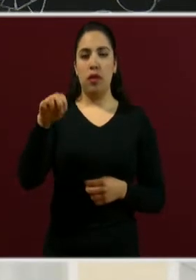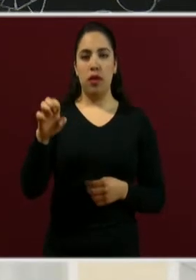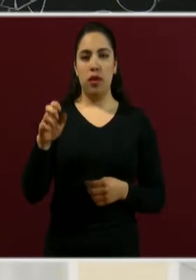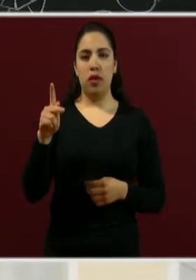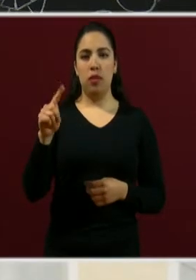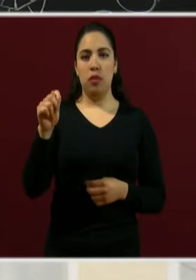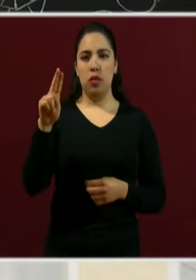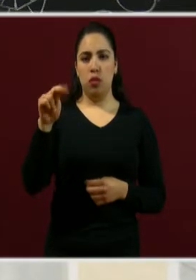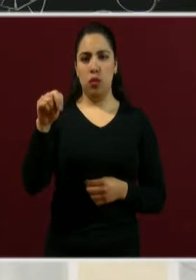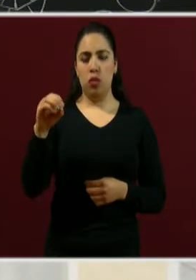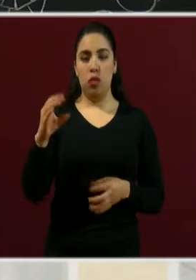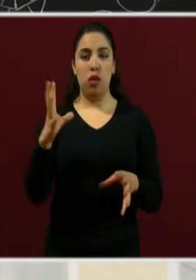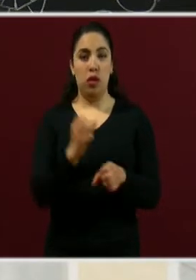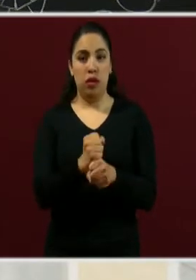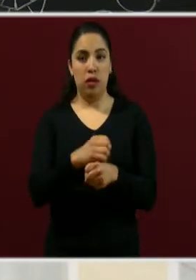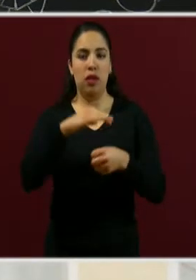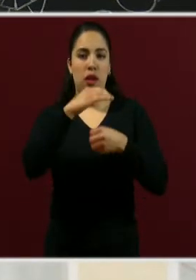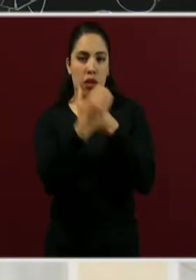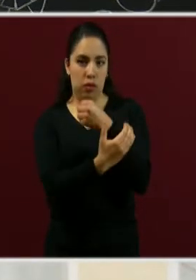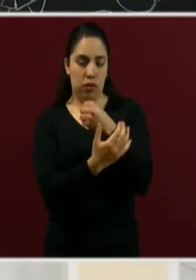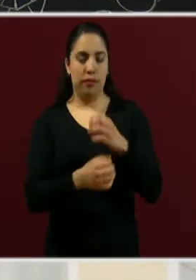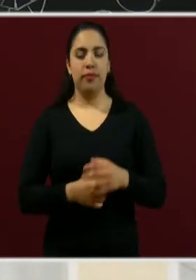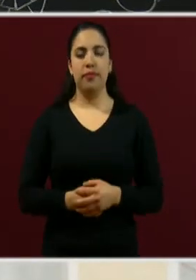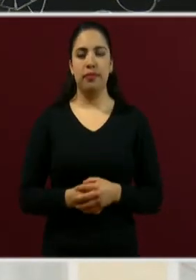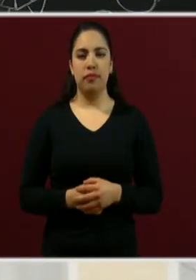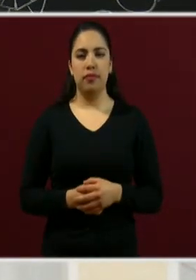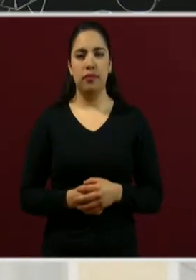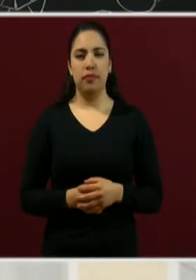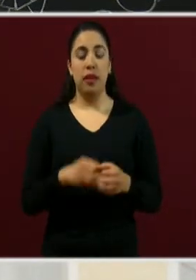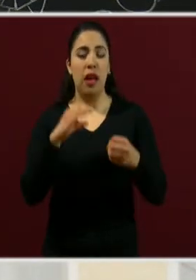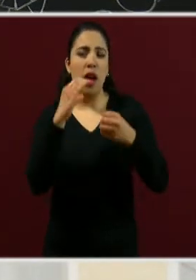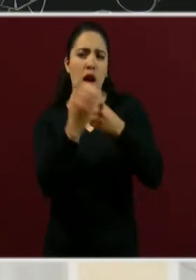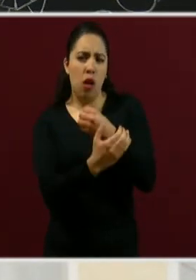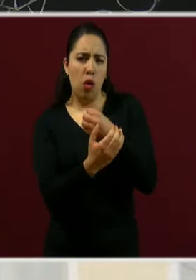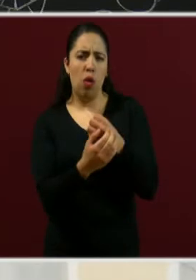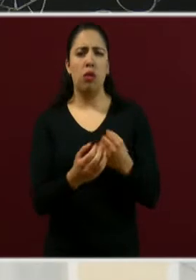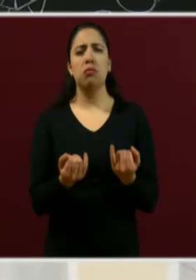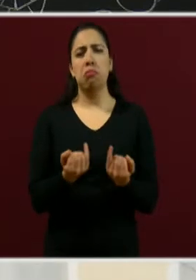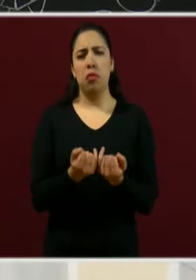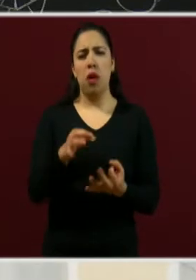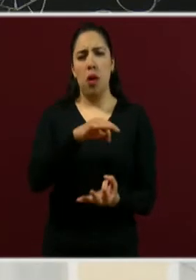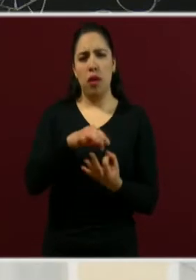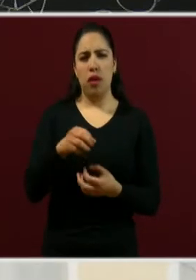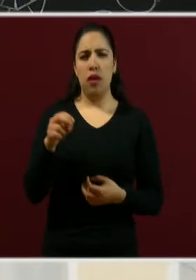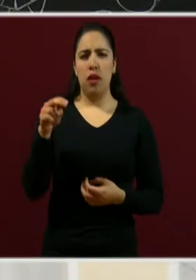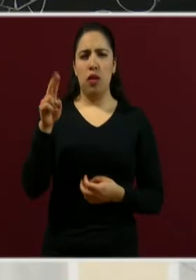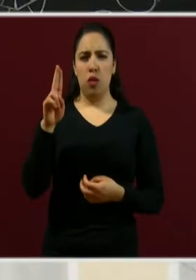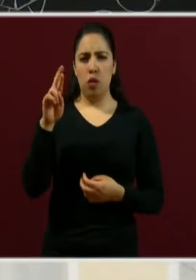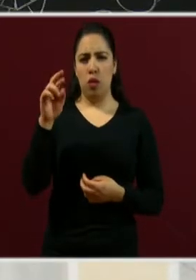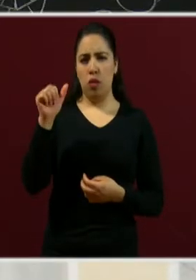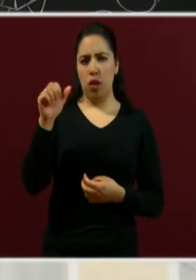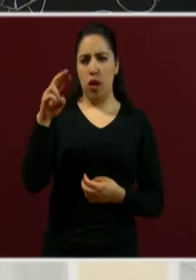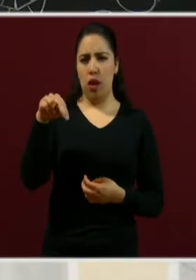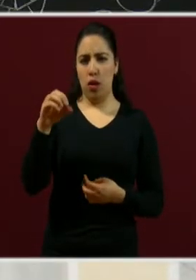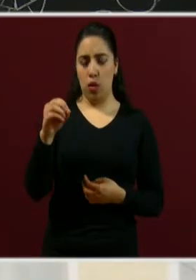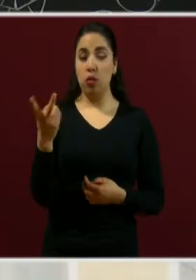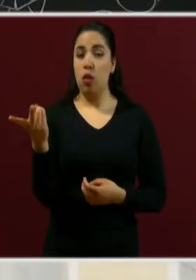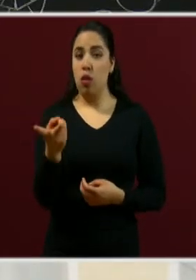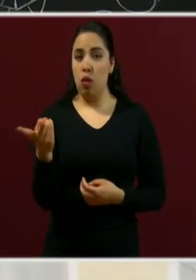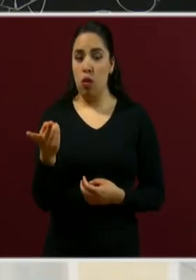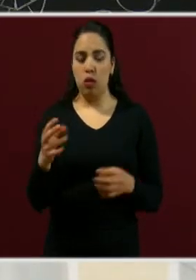Este planeta, junto con Urano, forman parte de los planetas, los